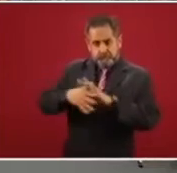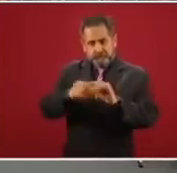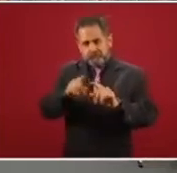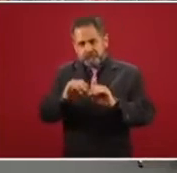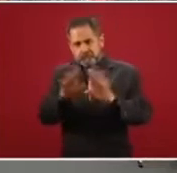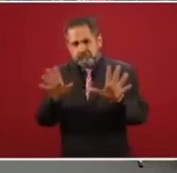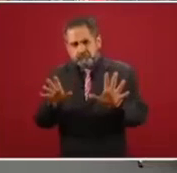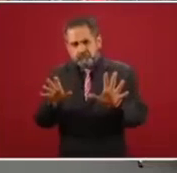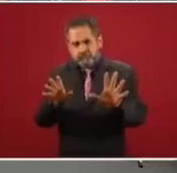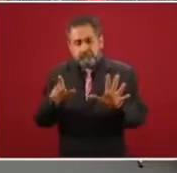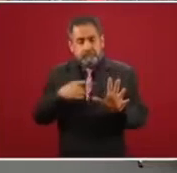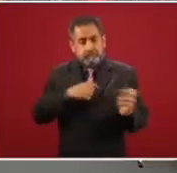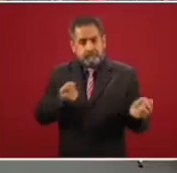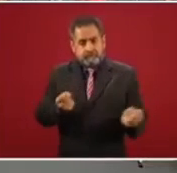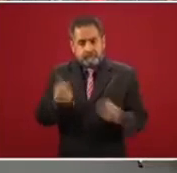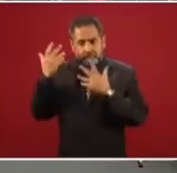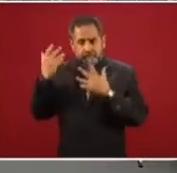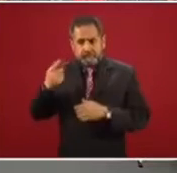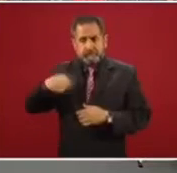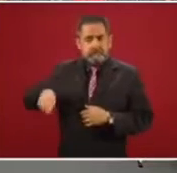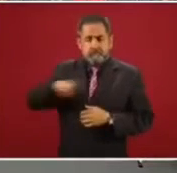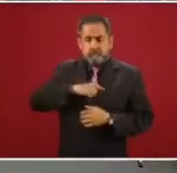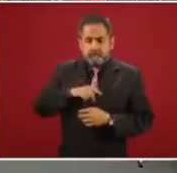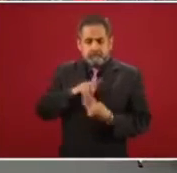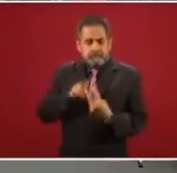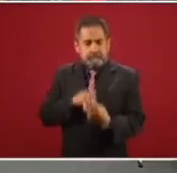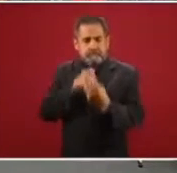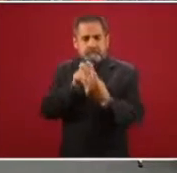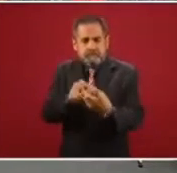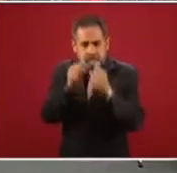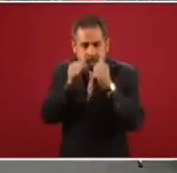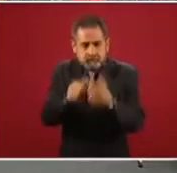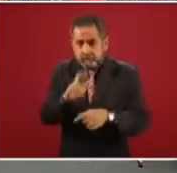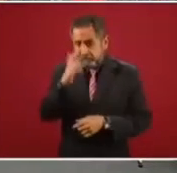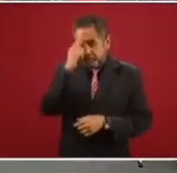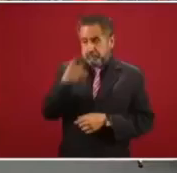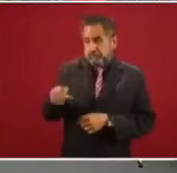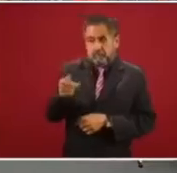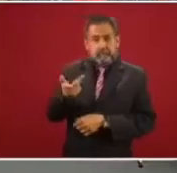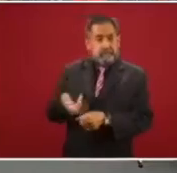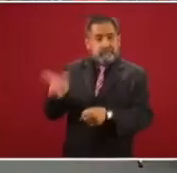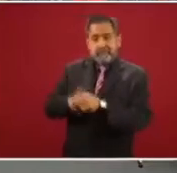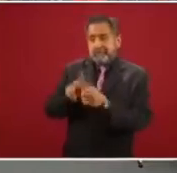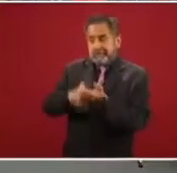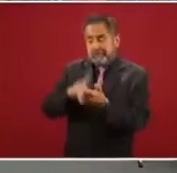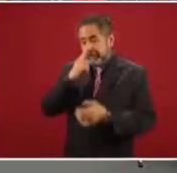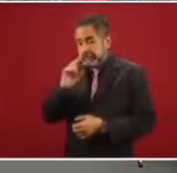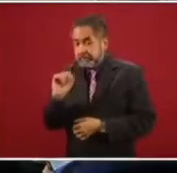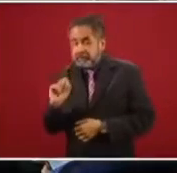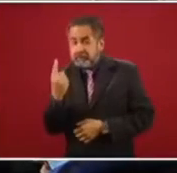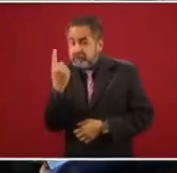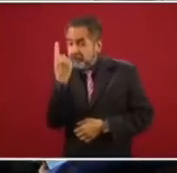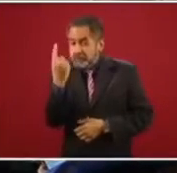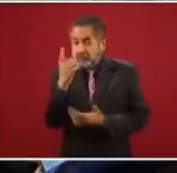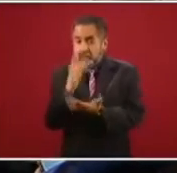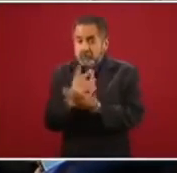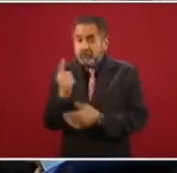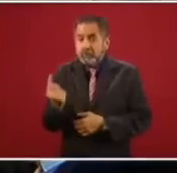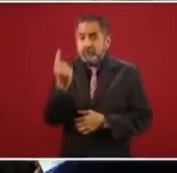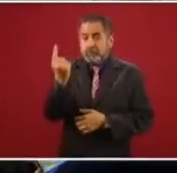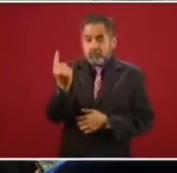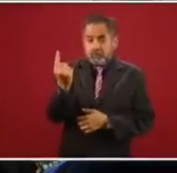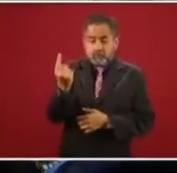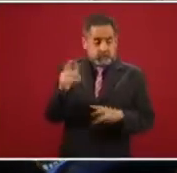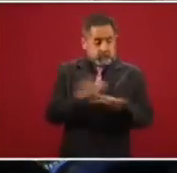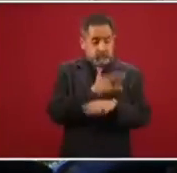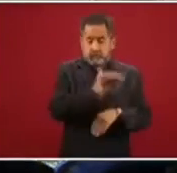prácticamente en el abandono para consulta externa recuerde que el ajiaco es el único hospital que tenemos el que teníamos el hospital rural ahora que